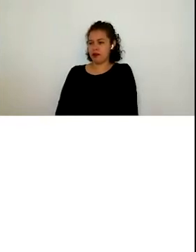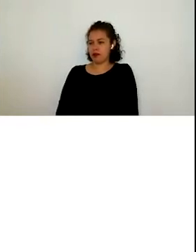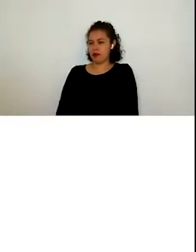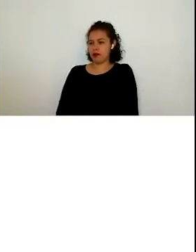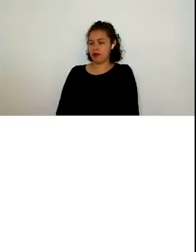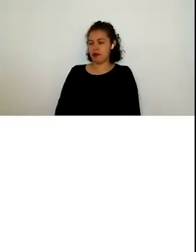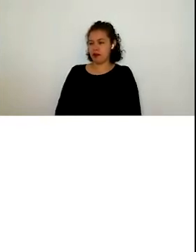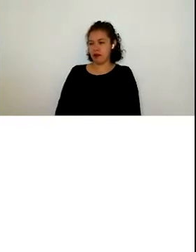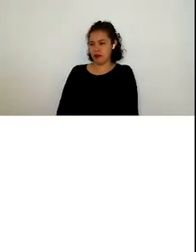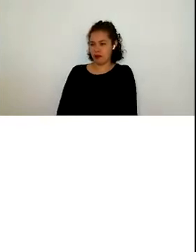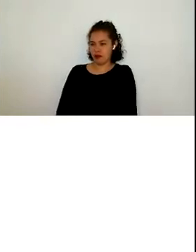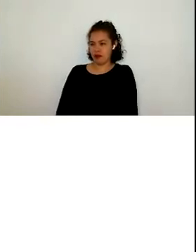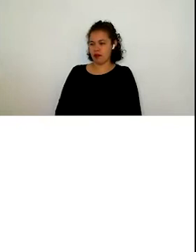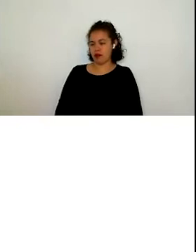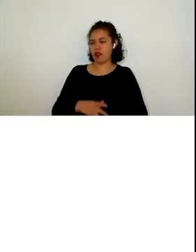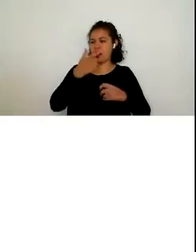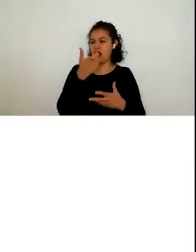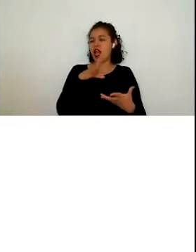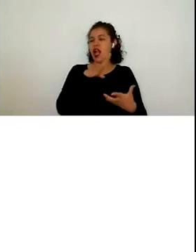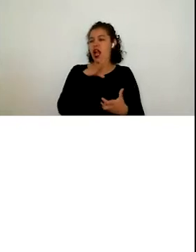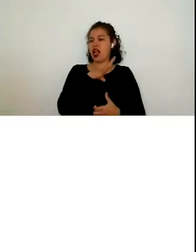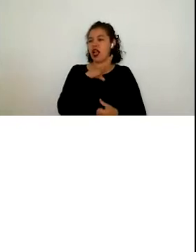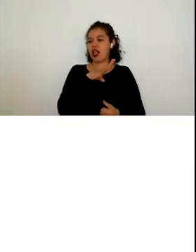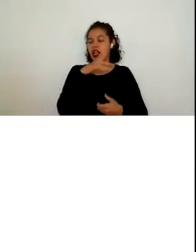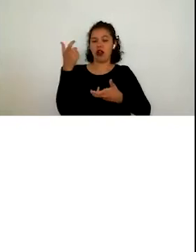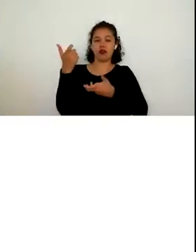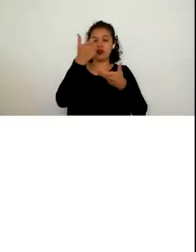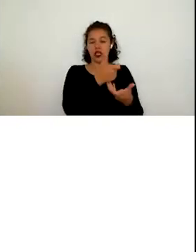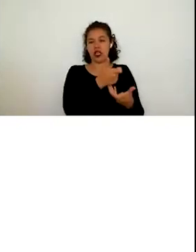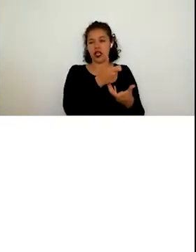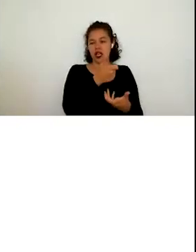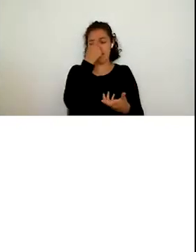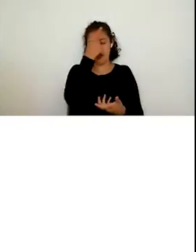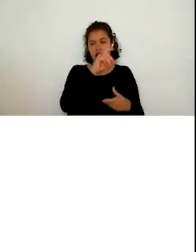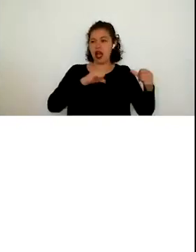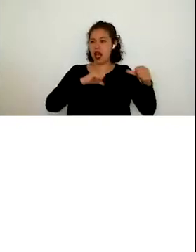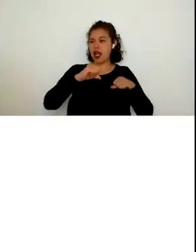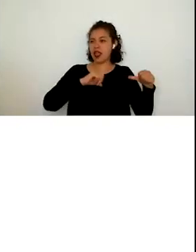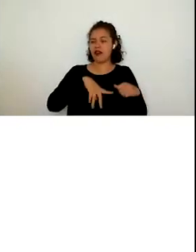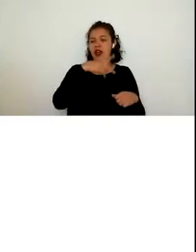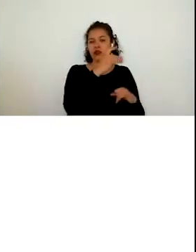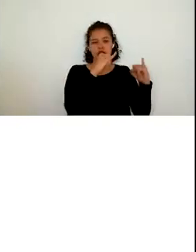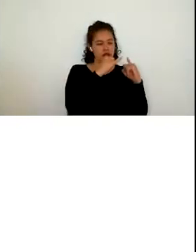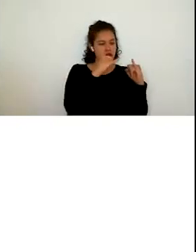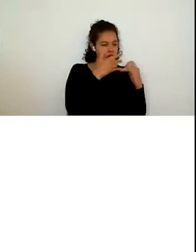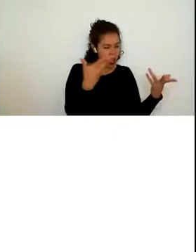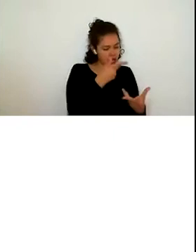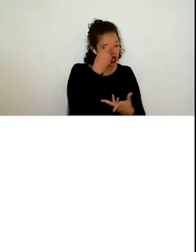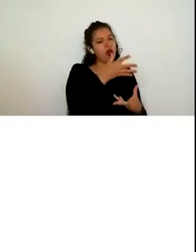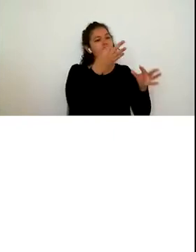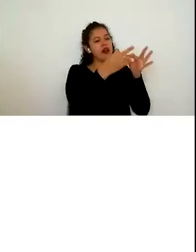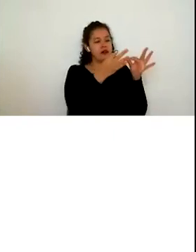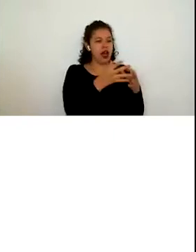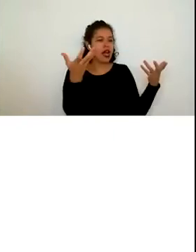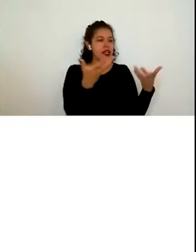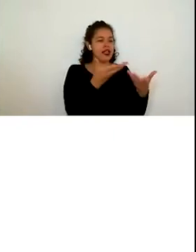la institución y que están destinados para las actividades propias de la institución, para brindar